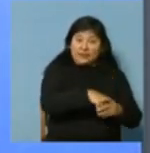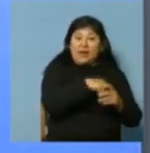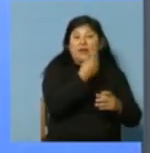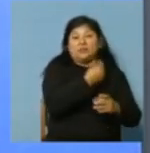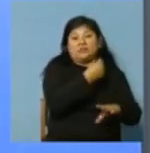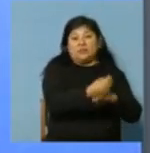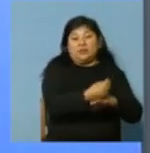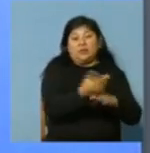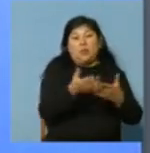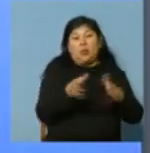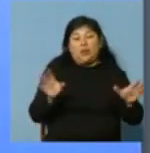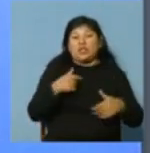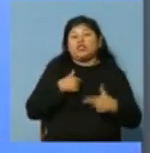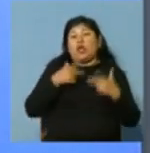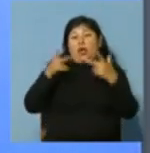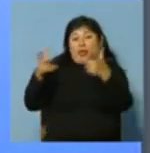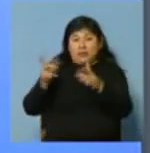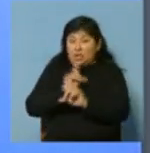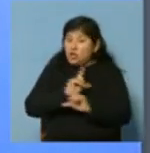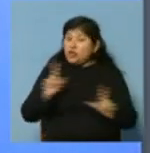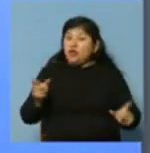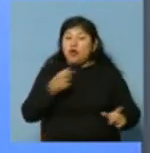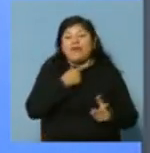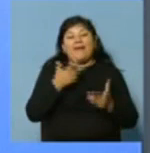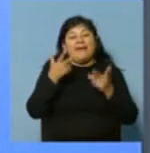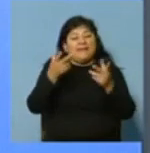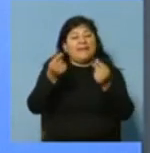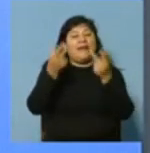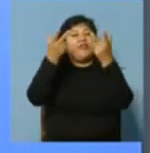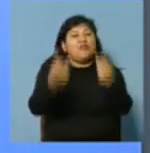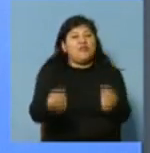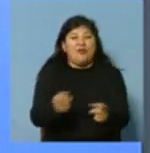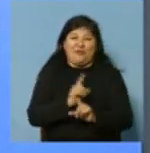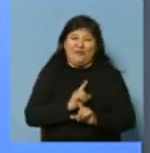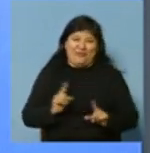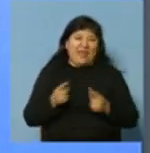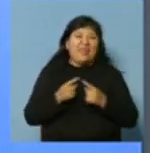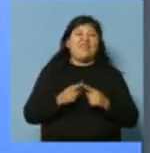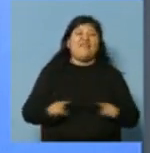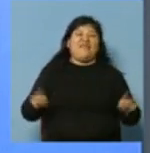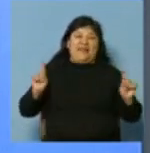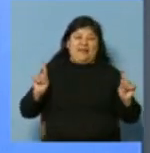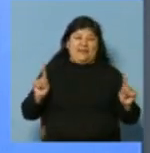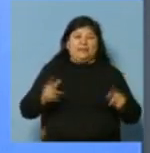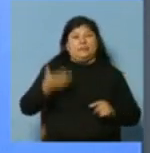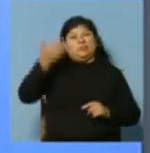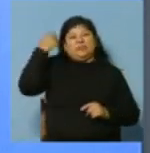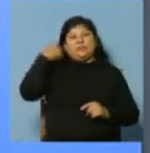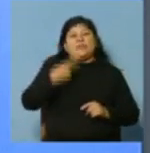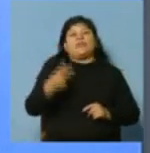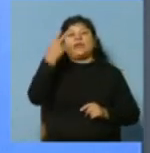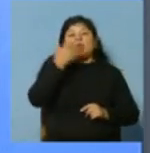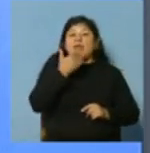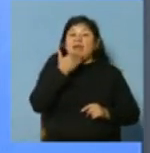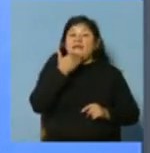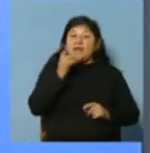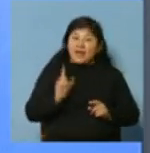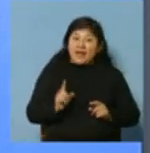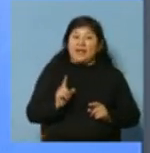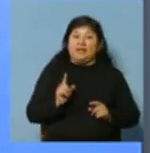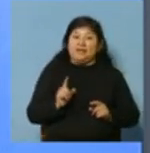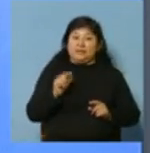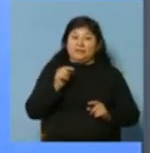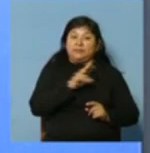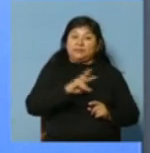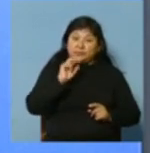se trata de que me negué a realizar un aborto no punible dado que aquel 2 de abril de 2017 estando yo en la guardia